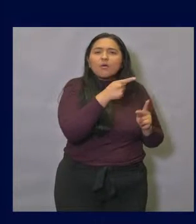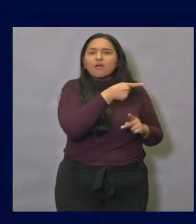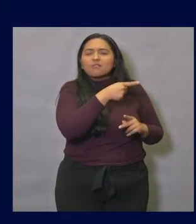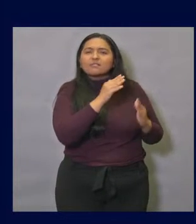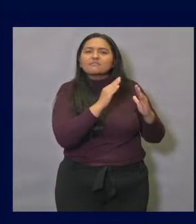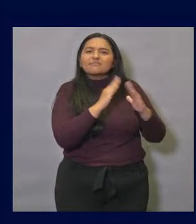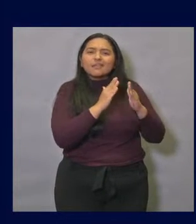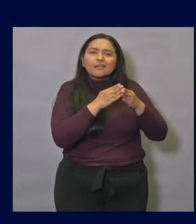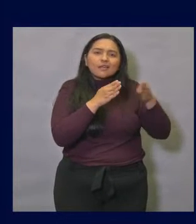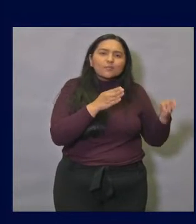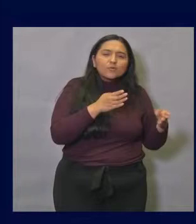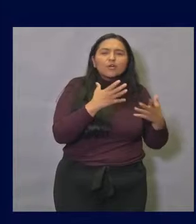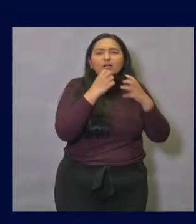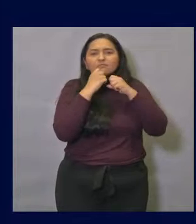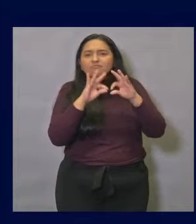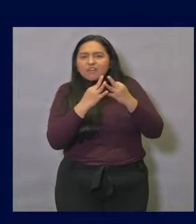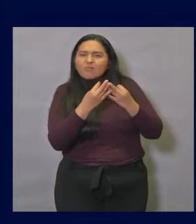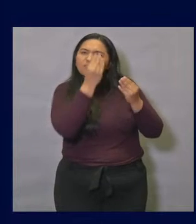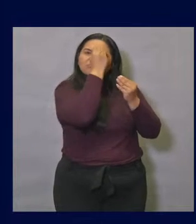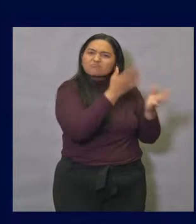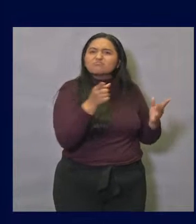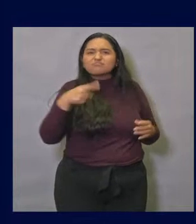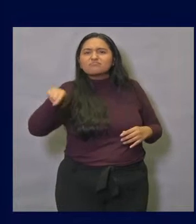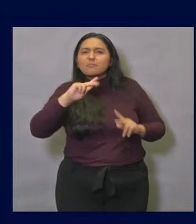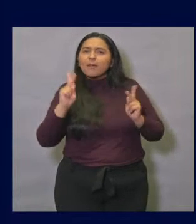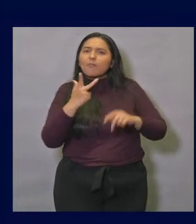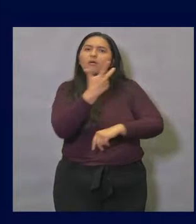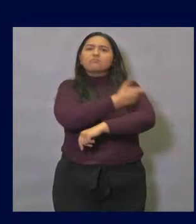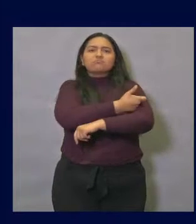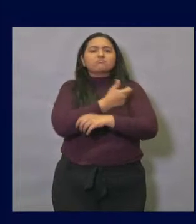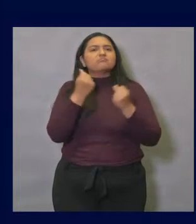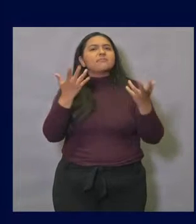sobre la vacunación. Next slide, please.